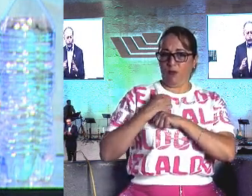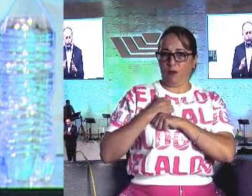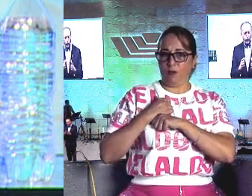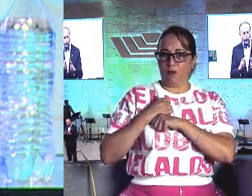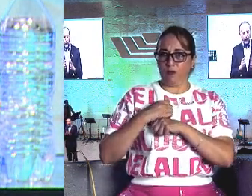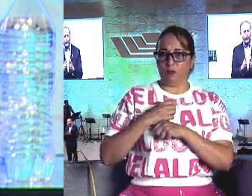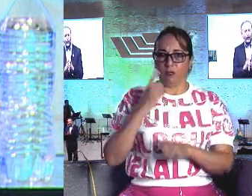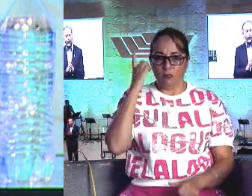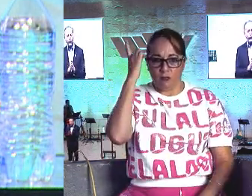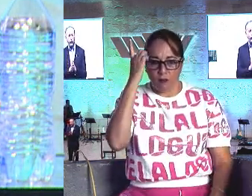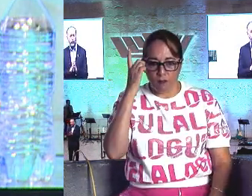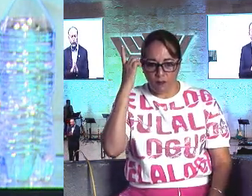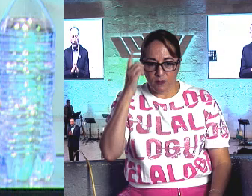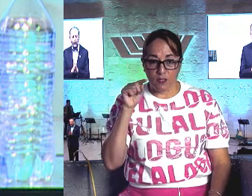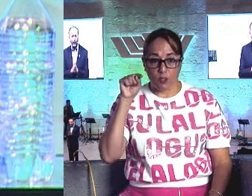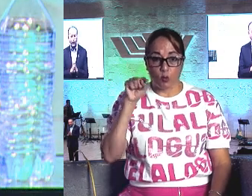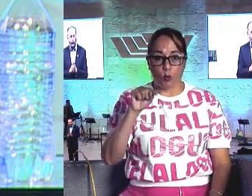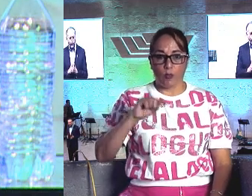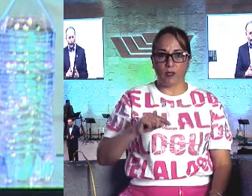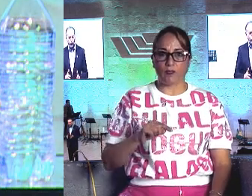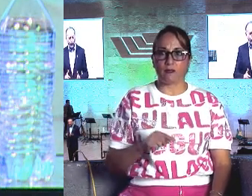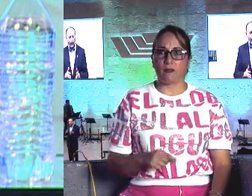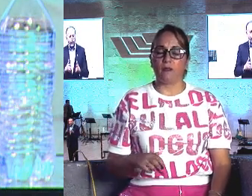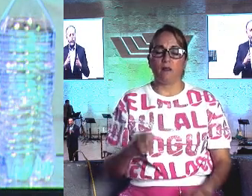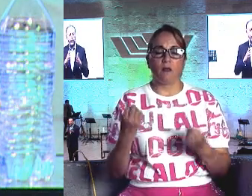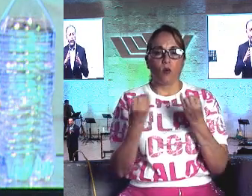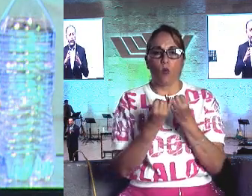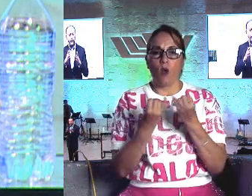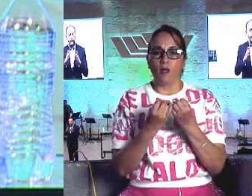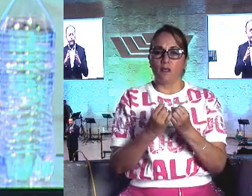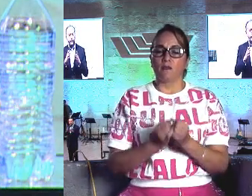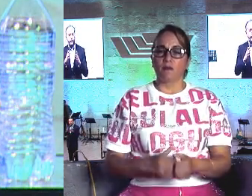Si tú eres parte del ejército de Dios, Él te quiere ser una persona